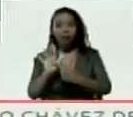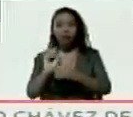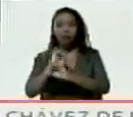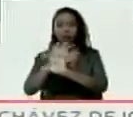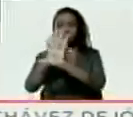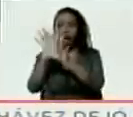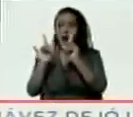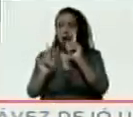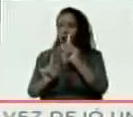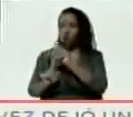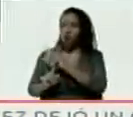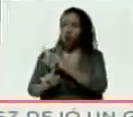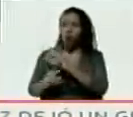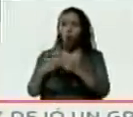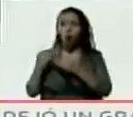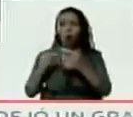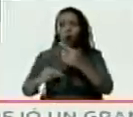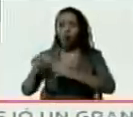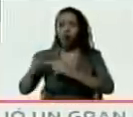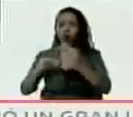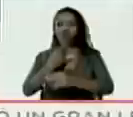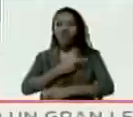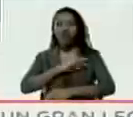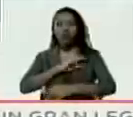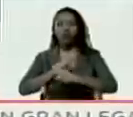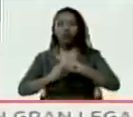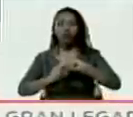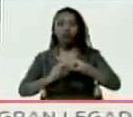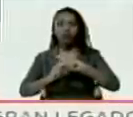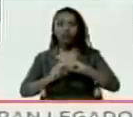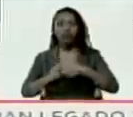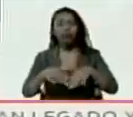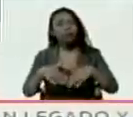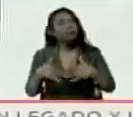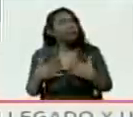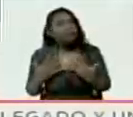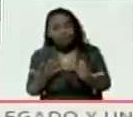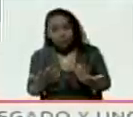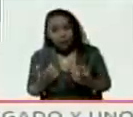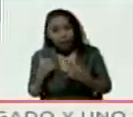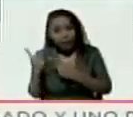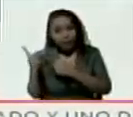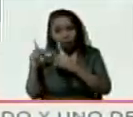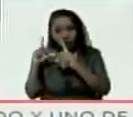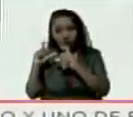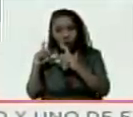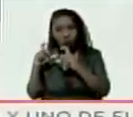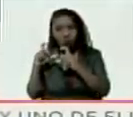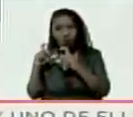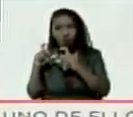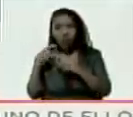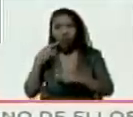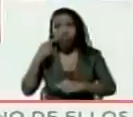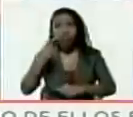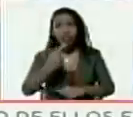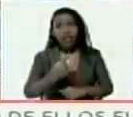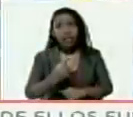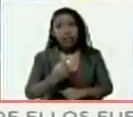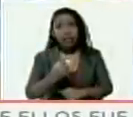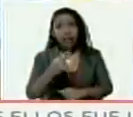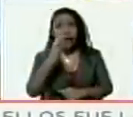construye un falso positivo. Pues bien, de esa fotografía, dice